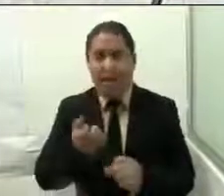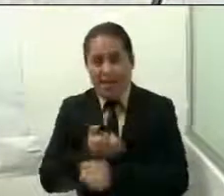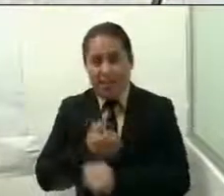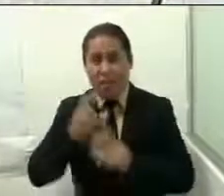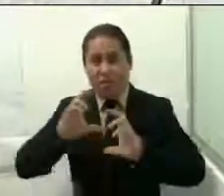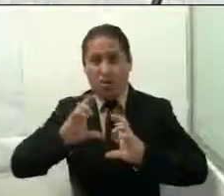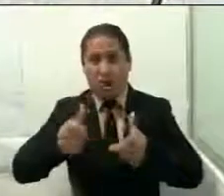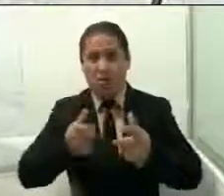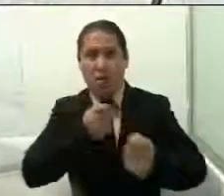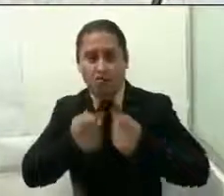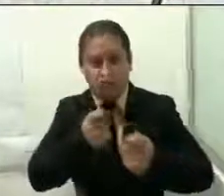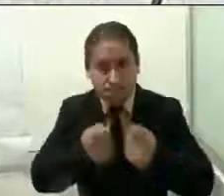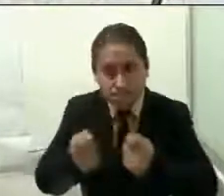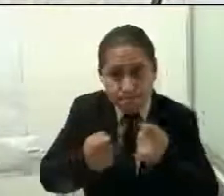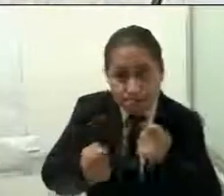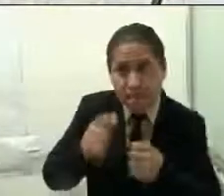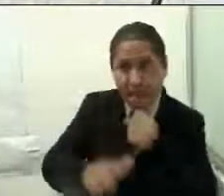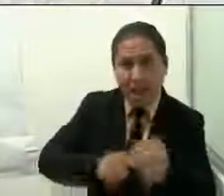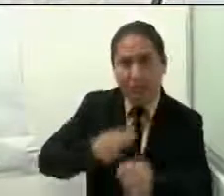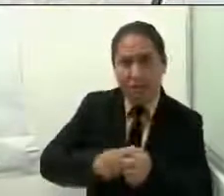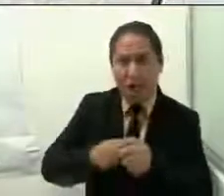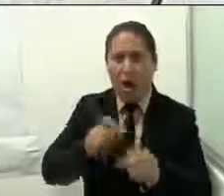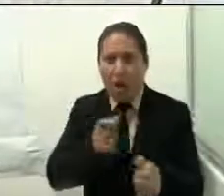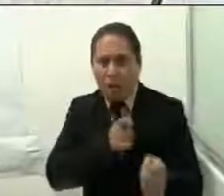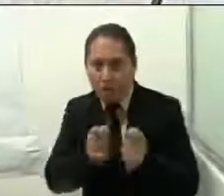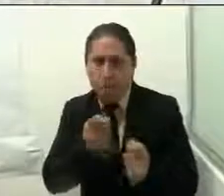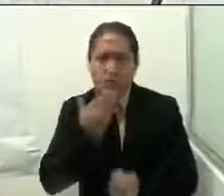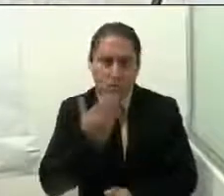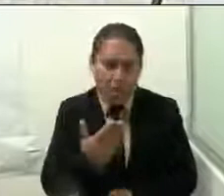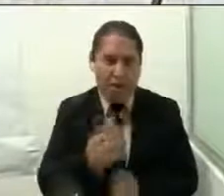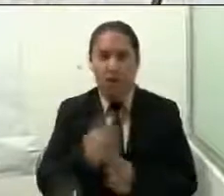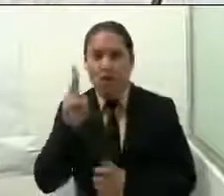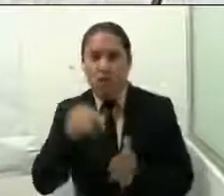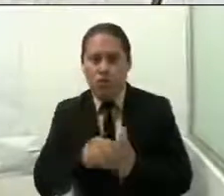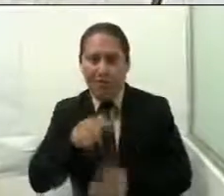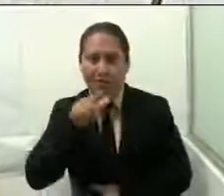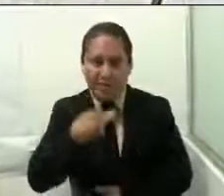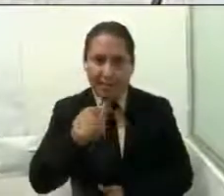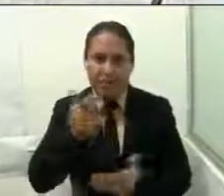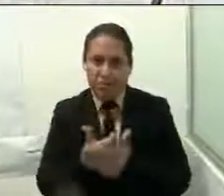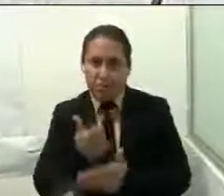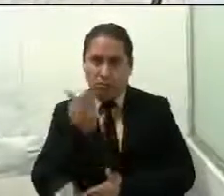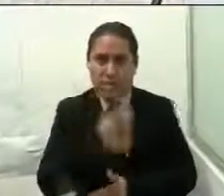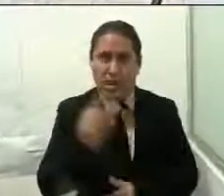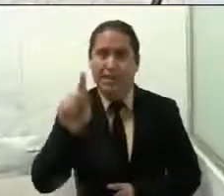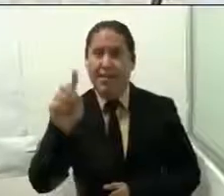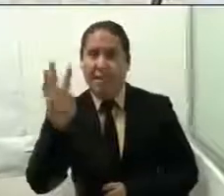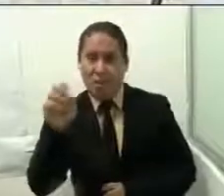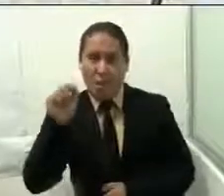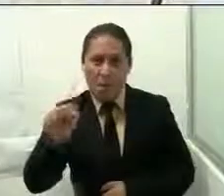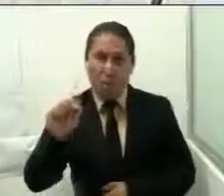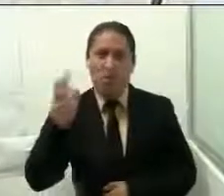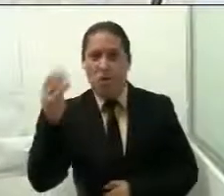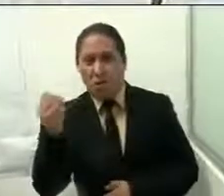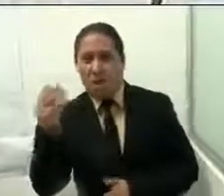control fitosanitario en 2017 se invirtieron 79.7 millones